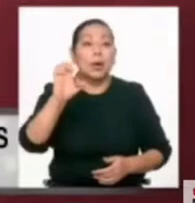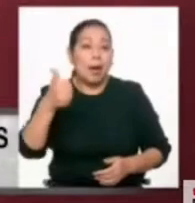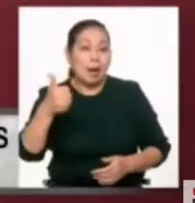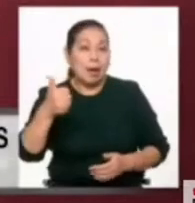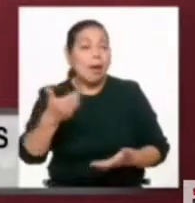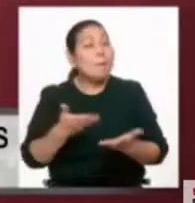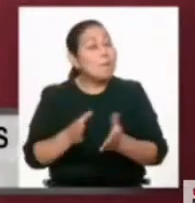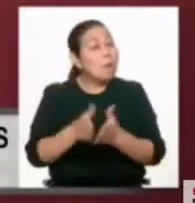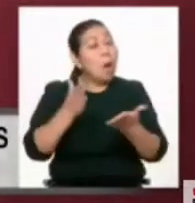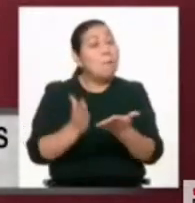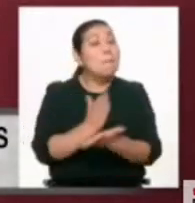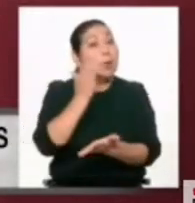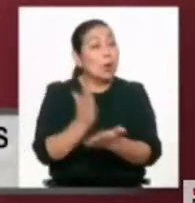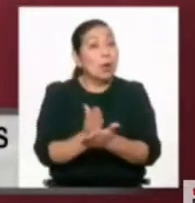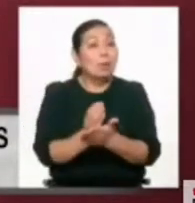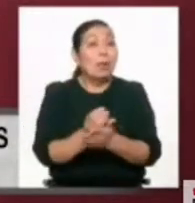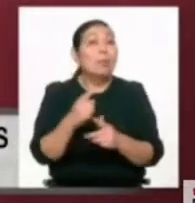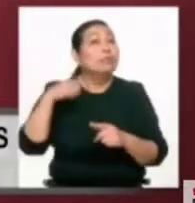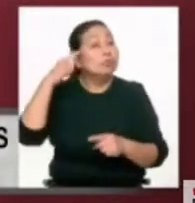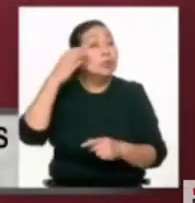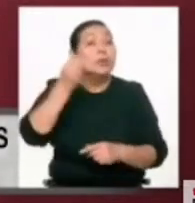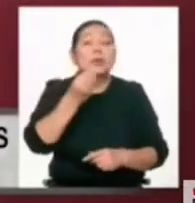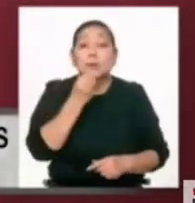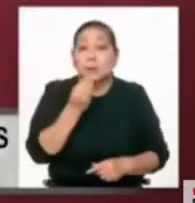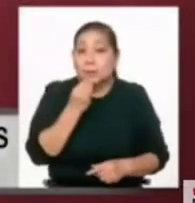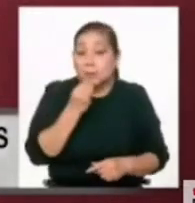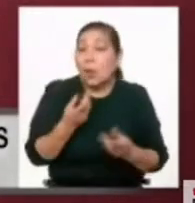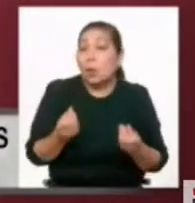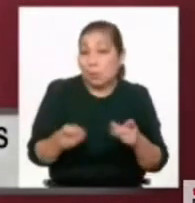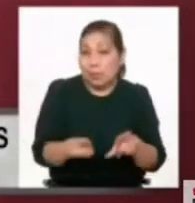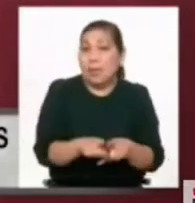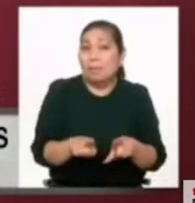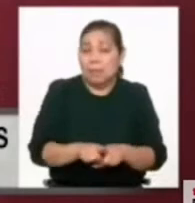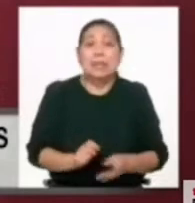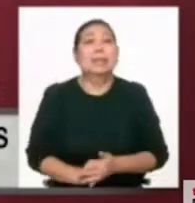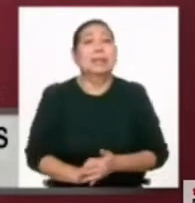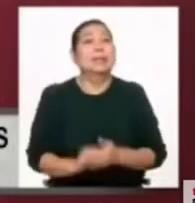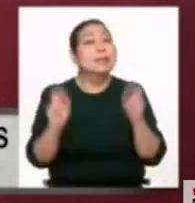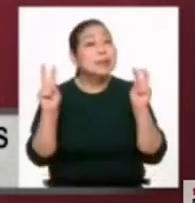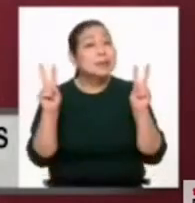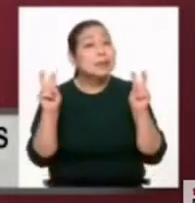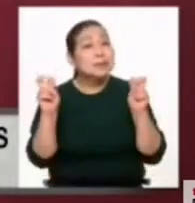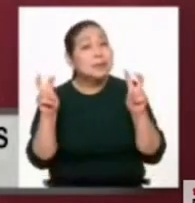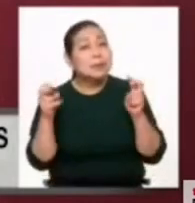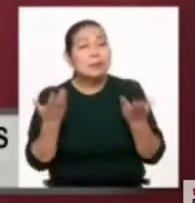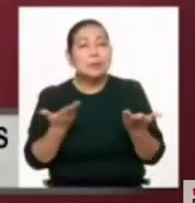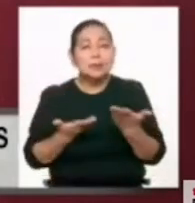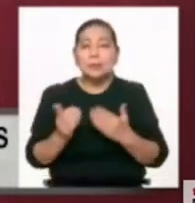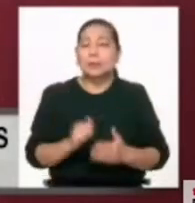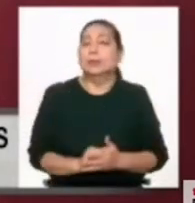solucionar el gran problema alimentario. Y también tenemos el tema de que se